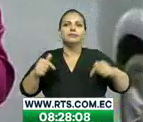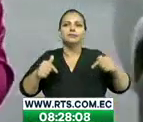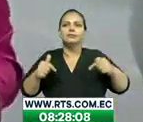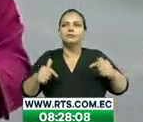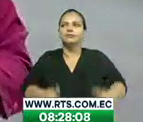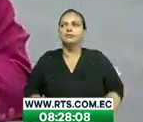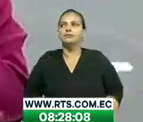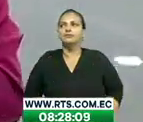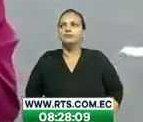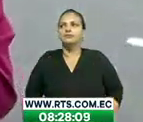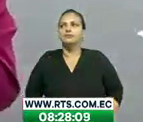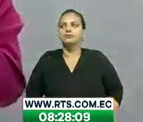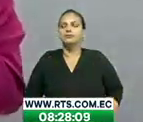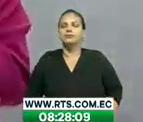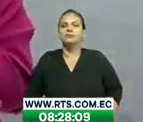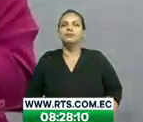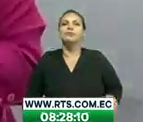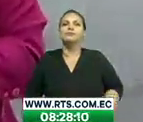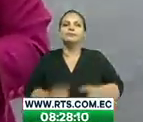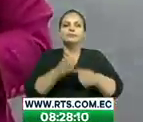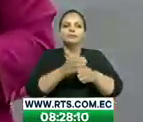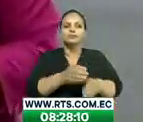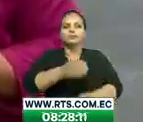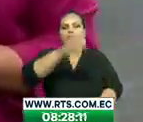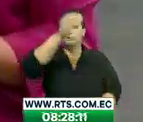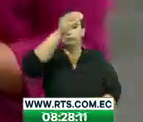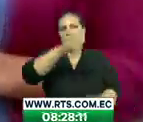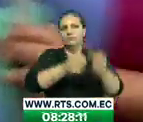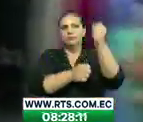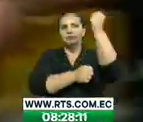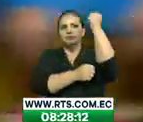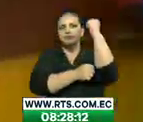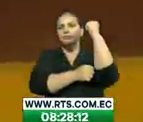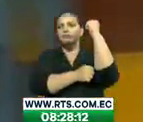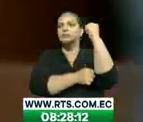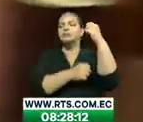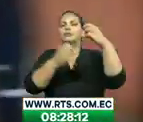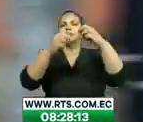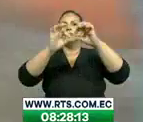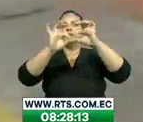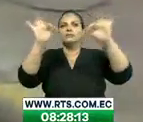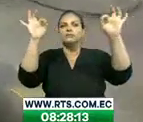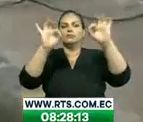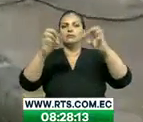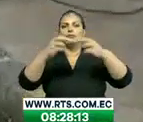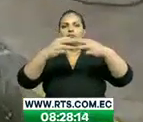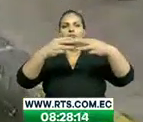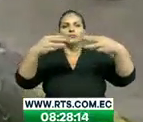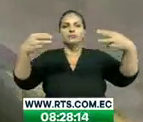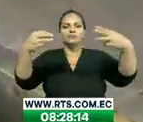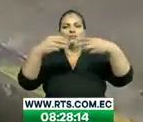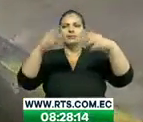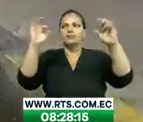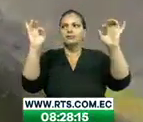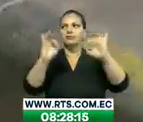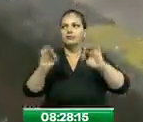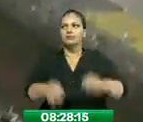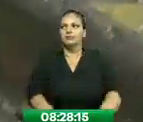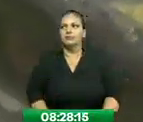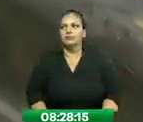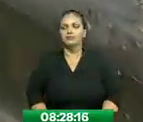cuantiosas pérdidas materiales. ¿Y a qué me refiero? Como ustedes observan, los cables, cableado eléctrico, han sido